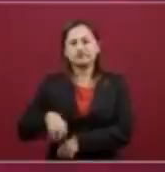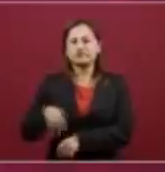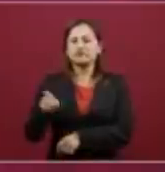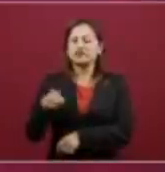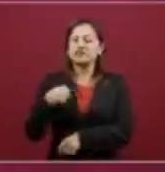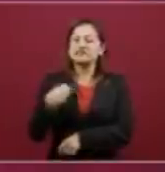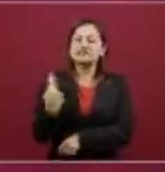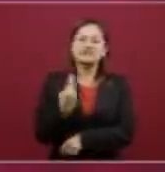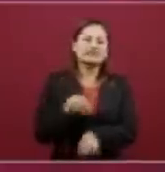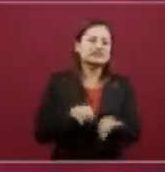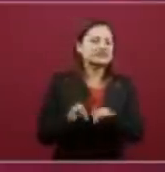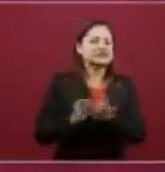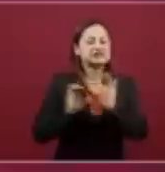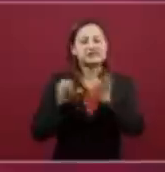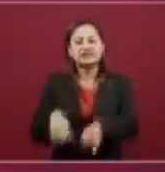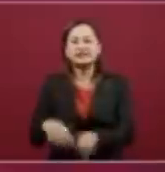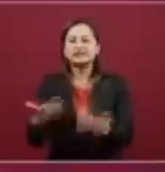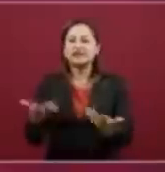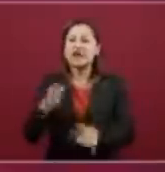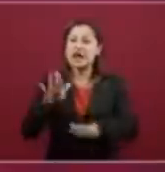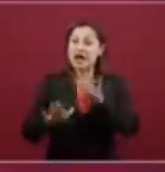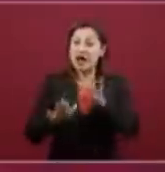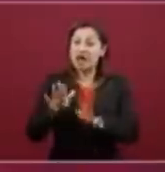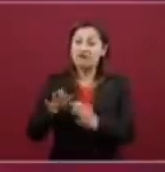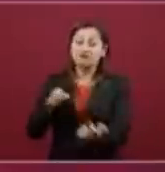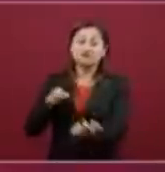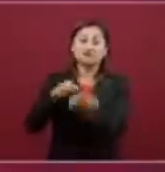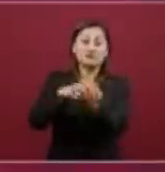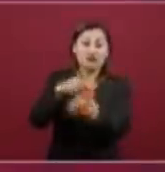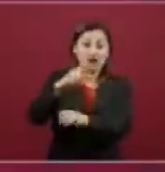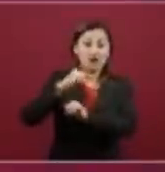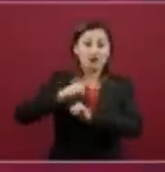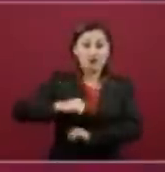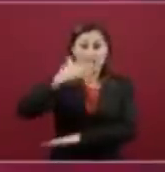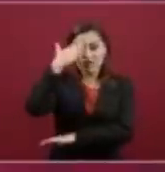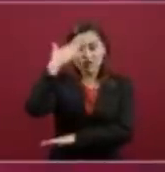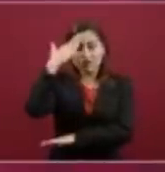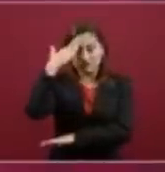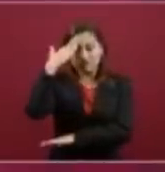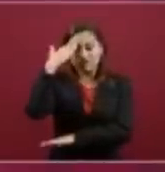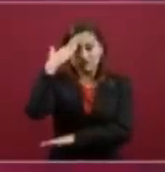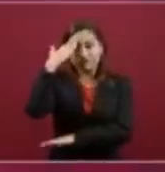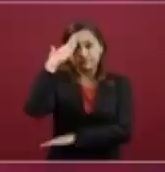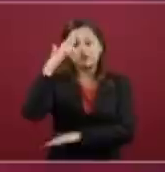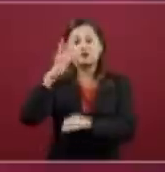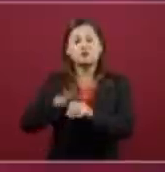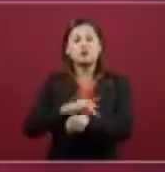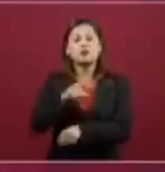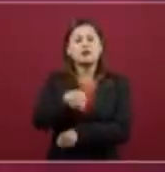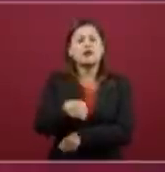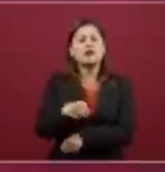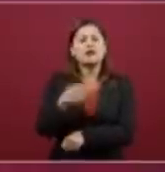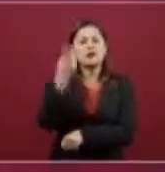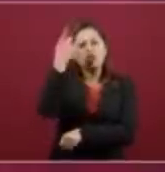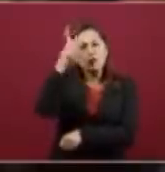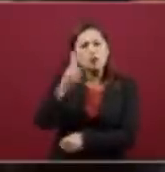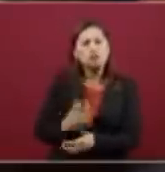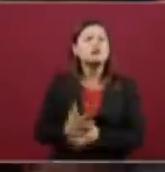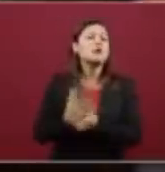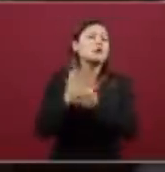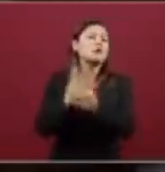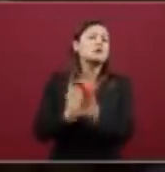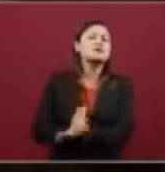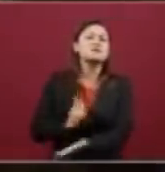trabajo. E inclusive engañan a las autoridades también. ¿Por qué? Porque ellos dicen que pagan sus impuestos, pagan el seguro